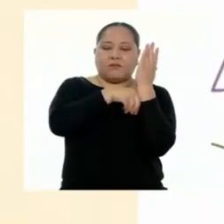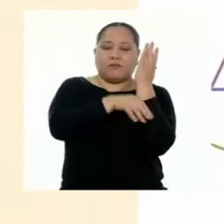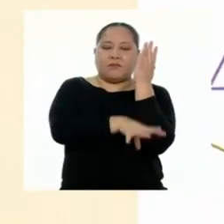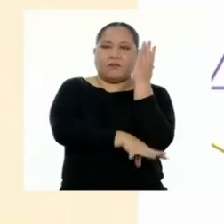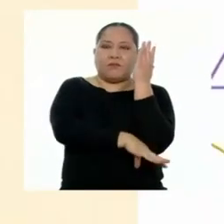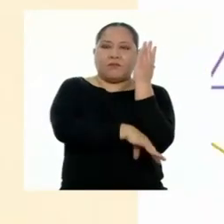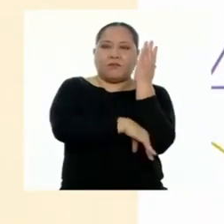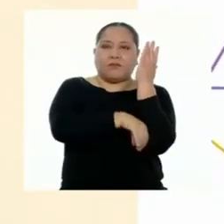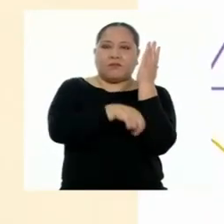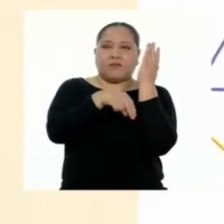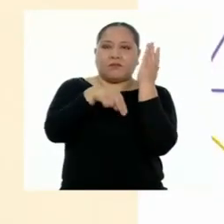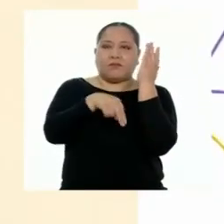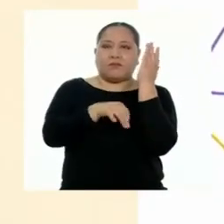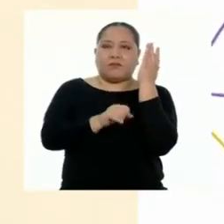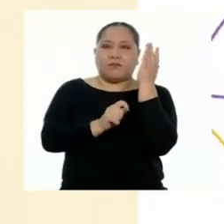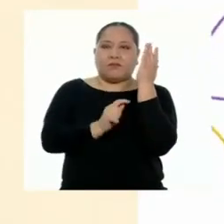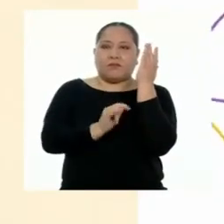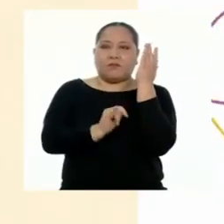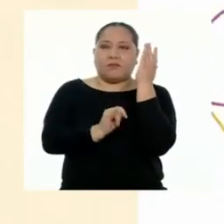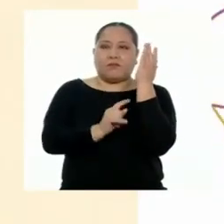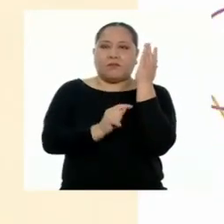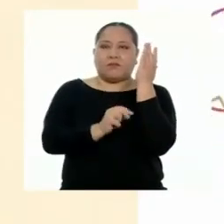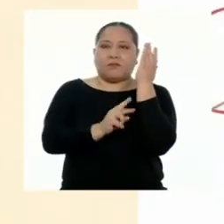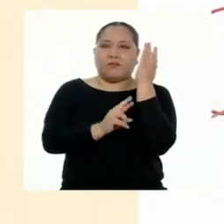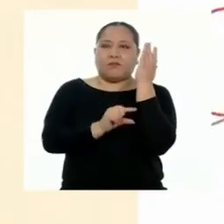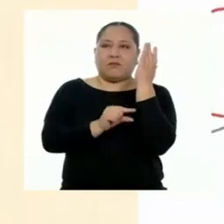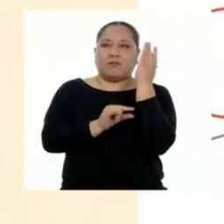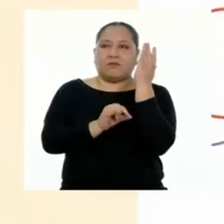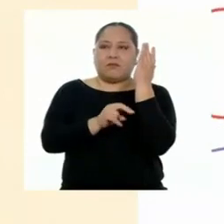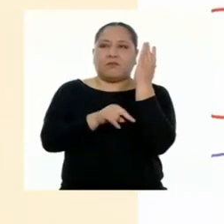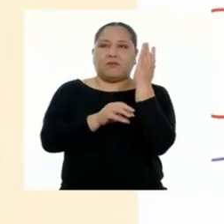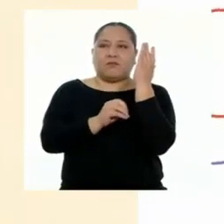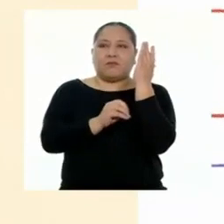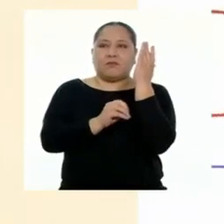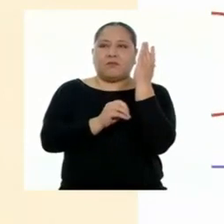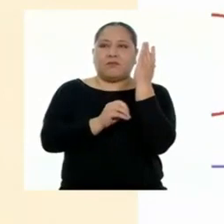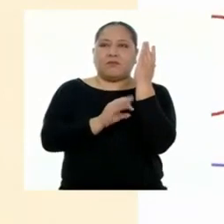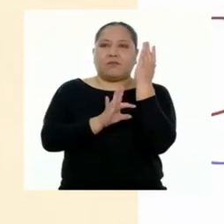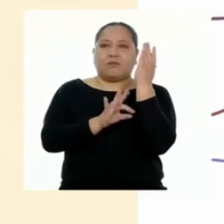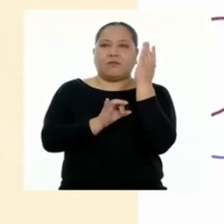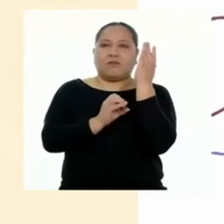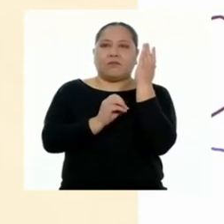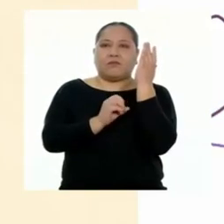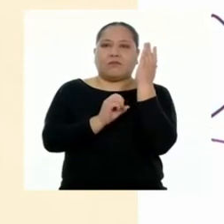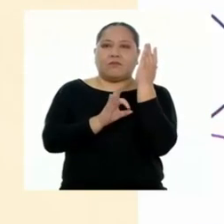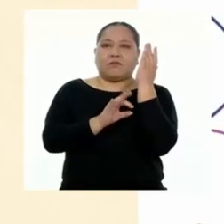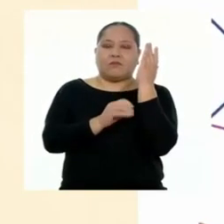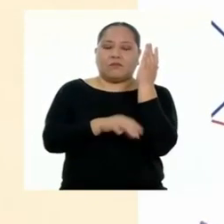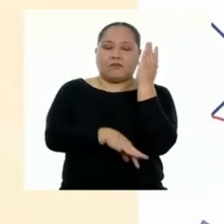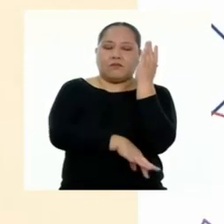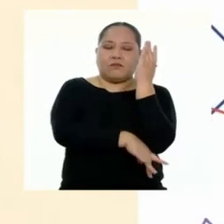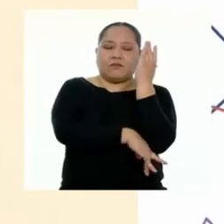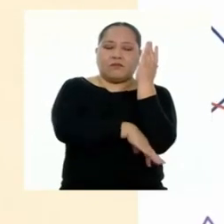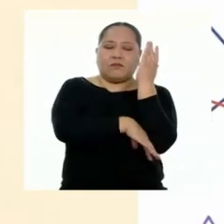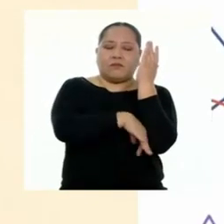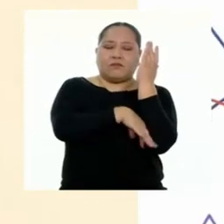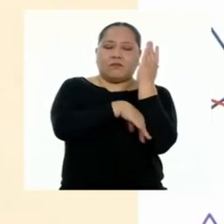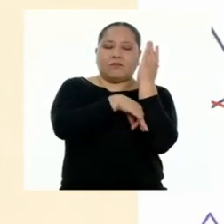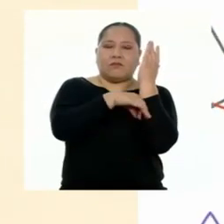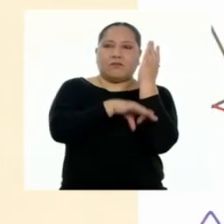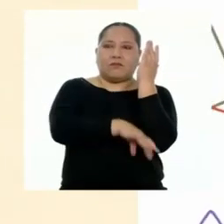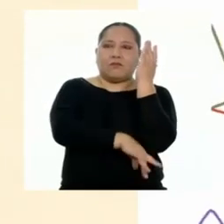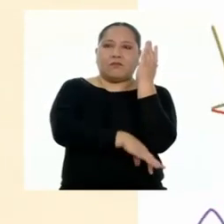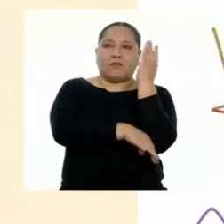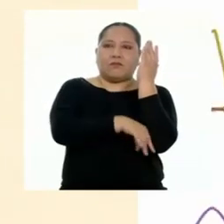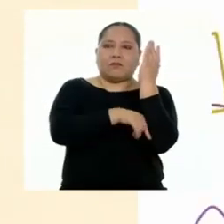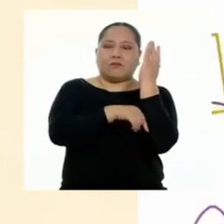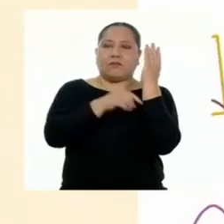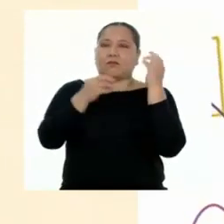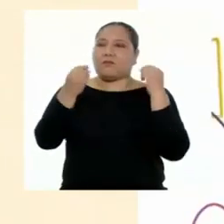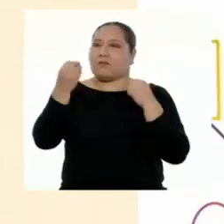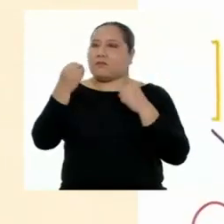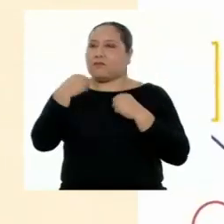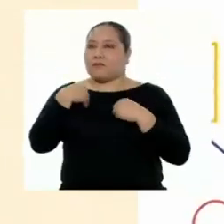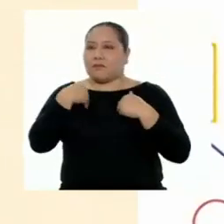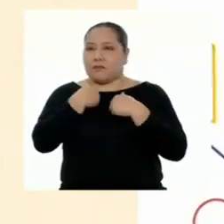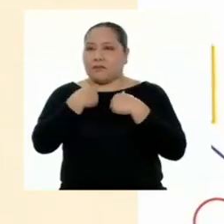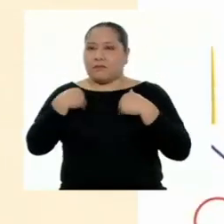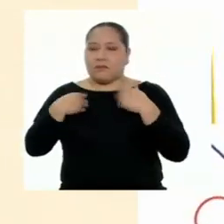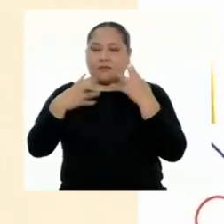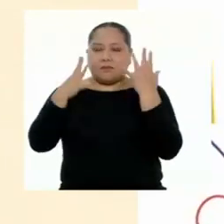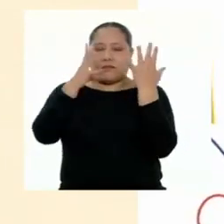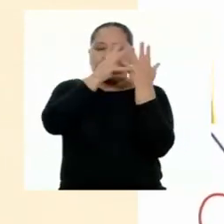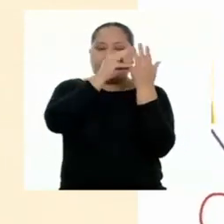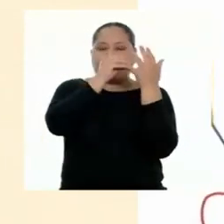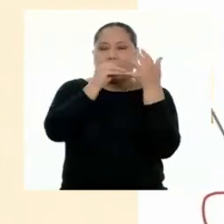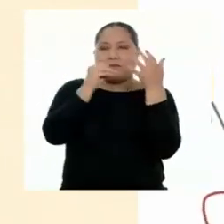suelo, como el nitrógeno y el fósforo. Con ellos forman las moléculas que conforman sus células. Cuando un animal come la